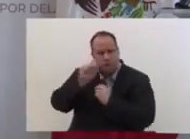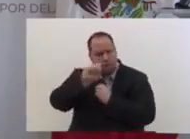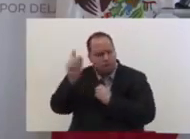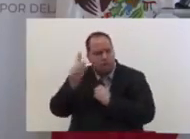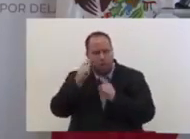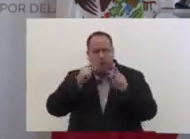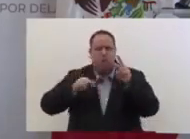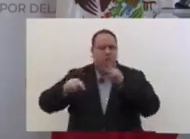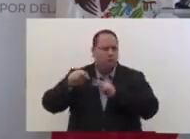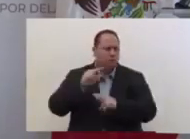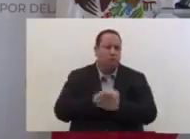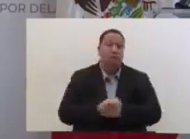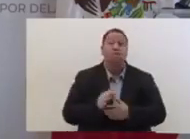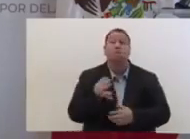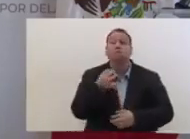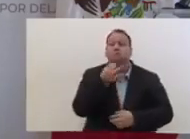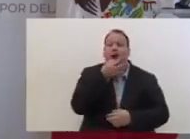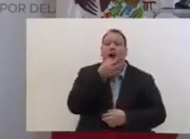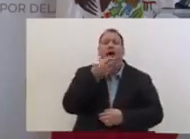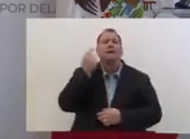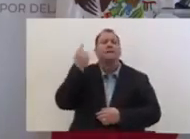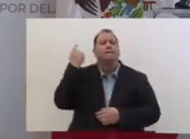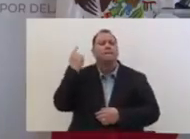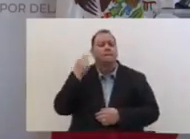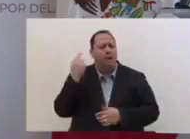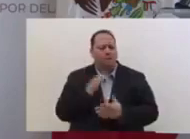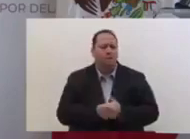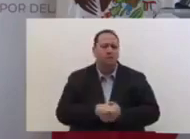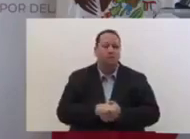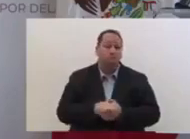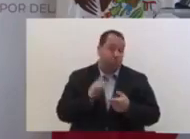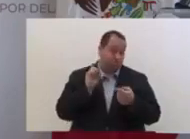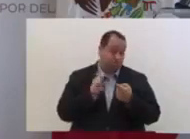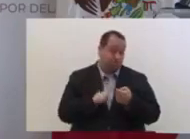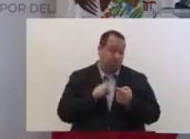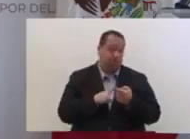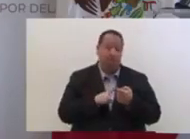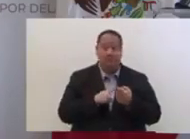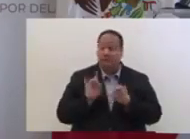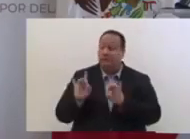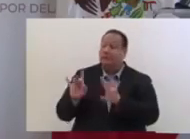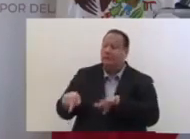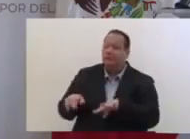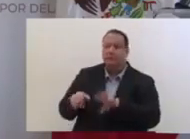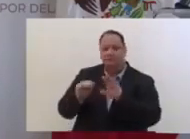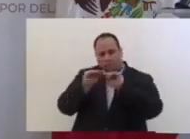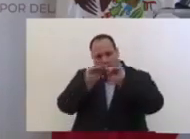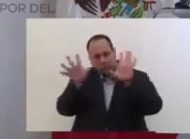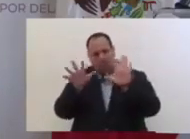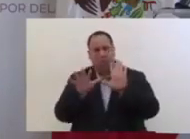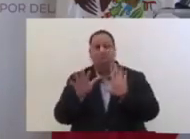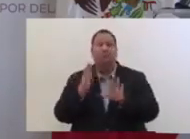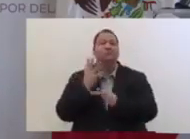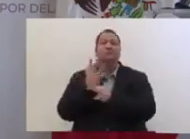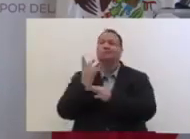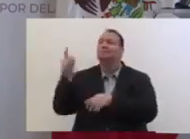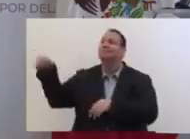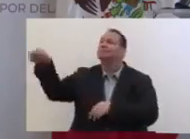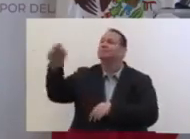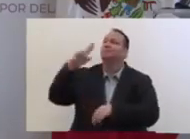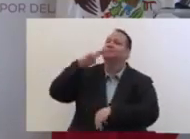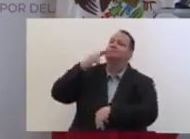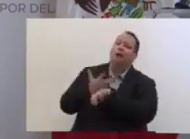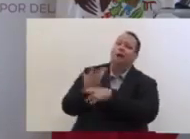profesionales, rápidas, con el propósito de, pues en primera de cuentas, esclarecer el hecho y determinar la responsabilidad de quienes